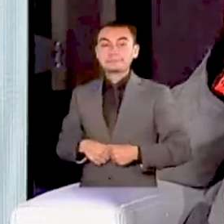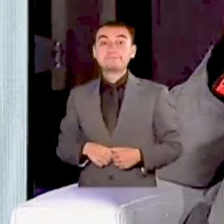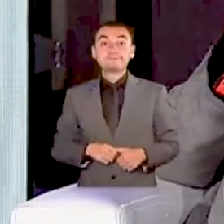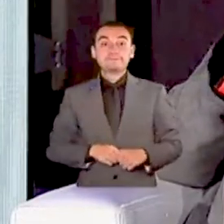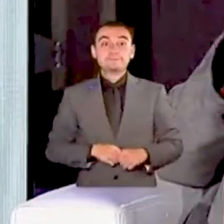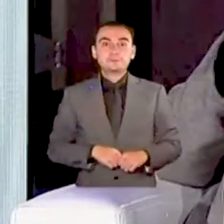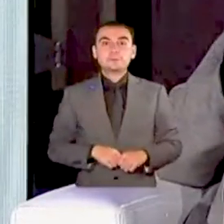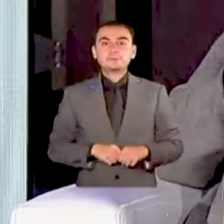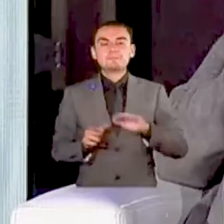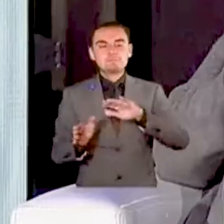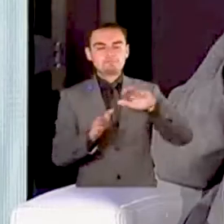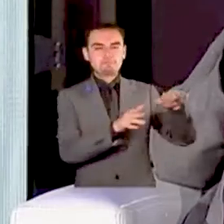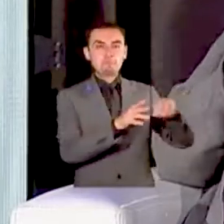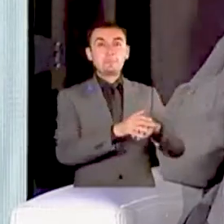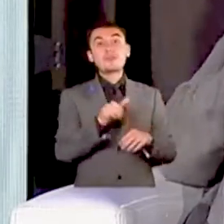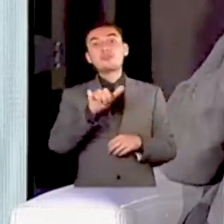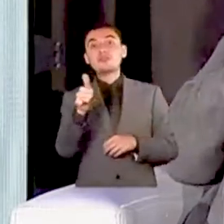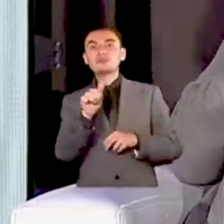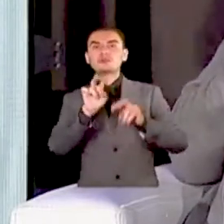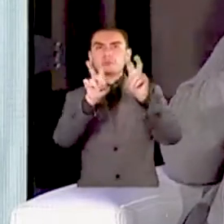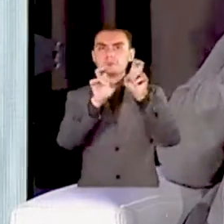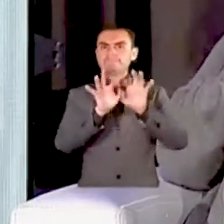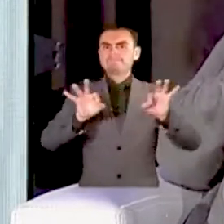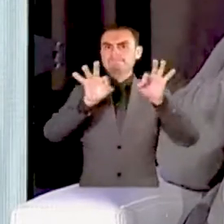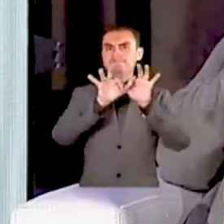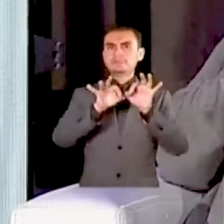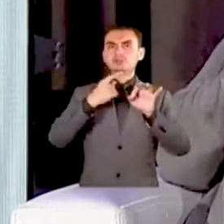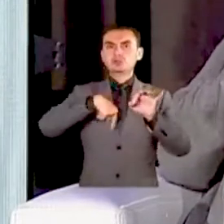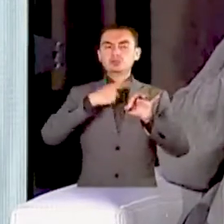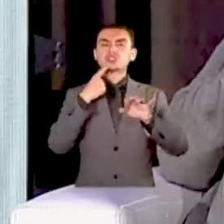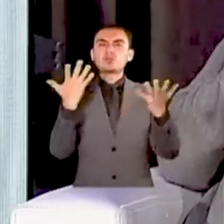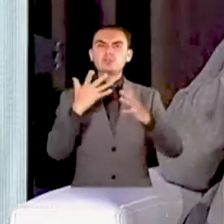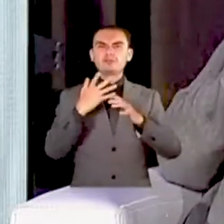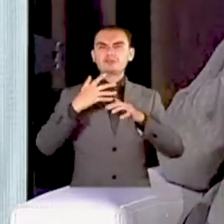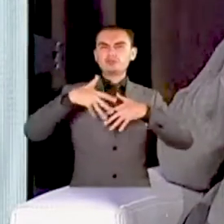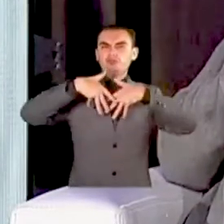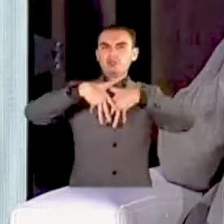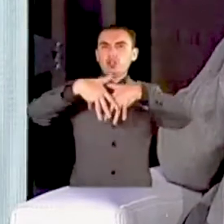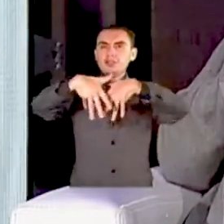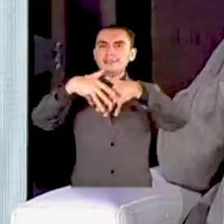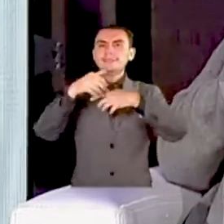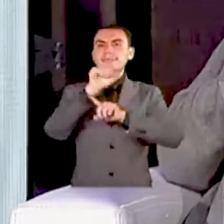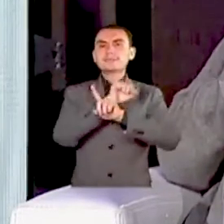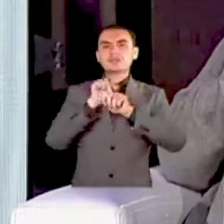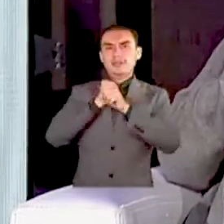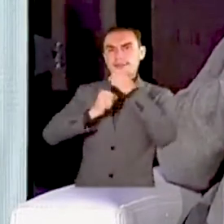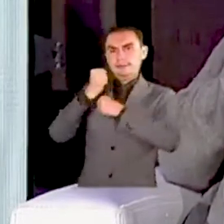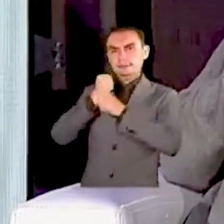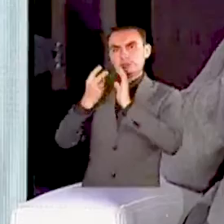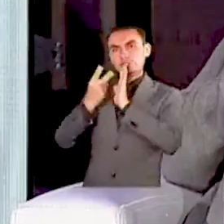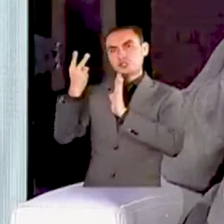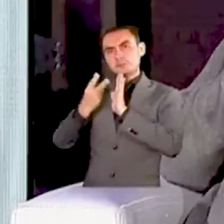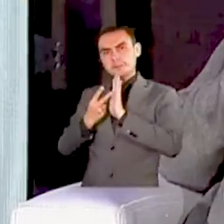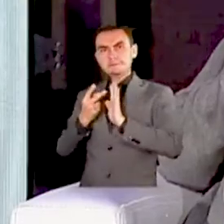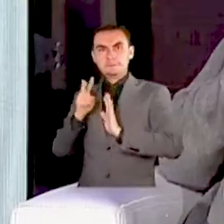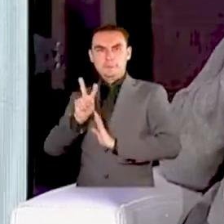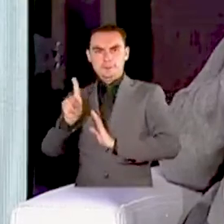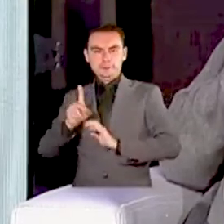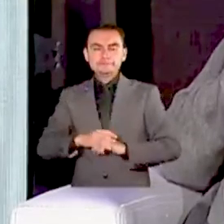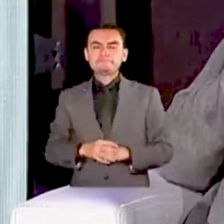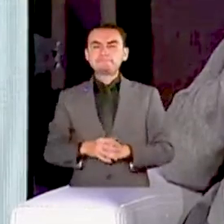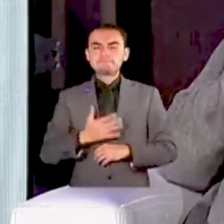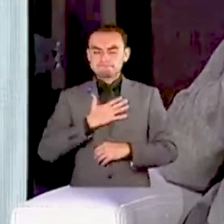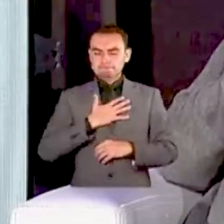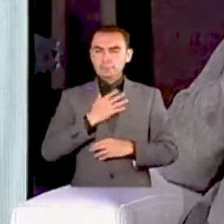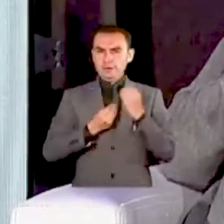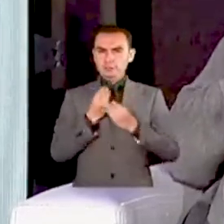importante de fortalecimiento en los territorios tiene que ver con la protesta social de la vigencia 2021. Dispusimos desde nivel central la